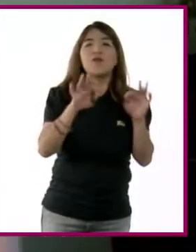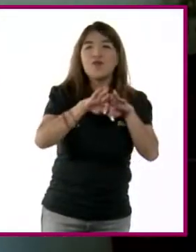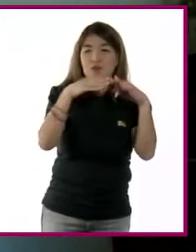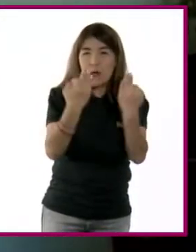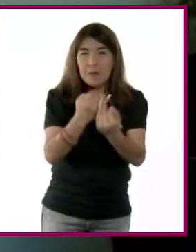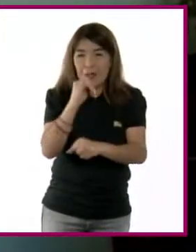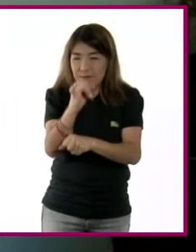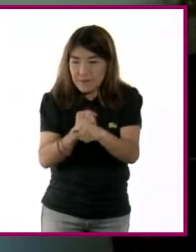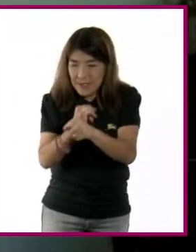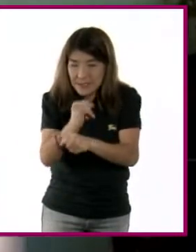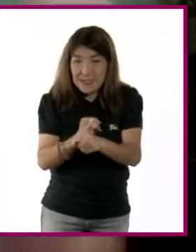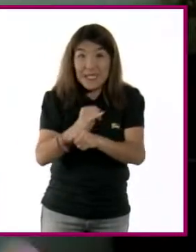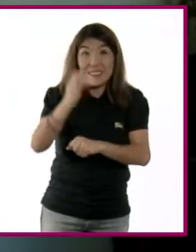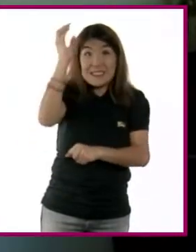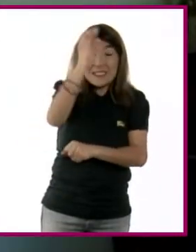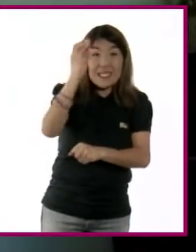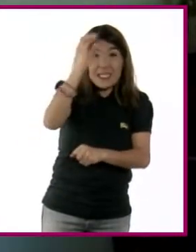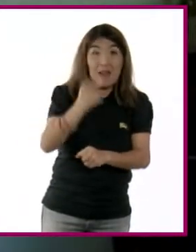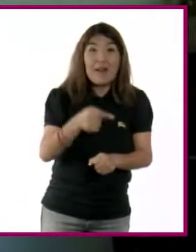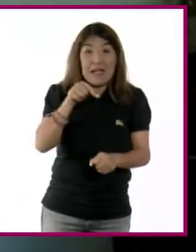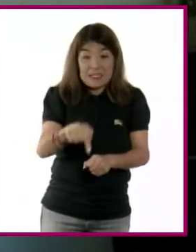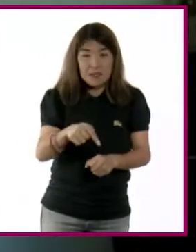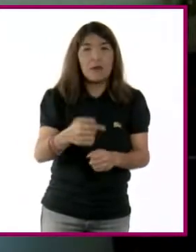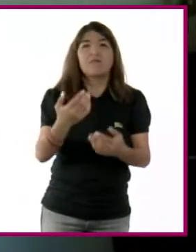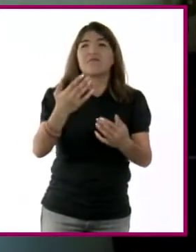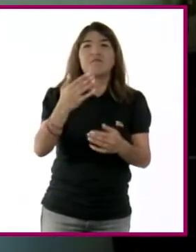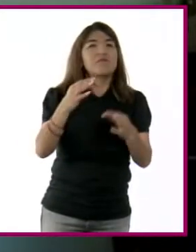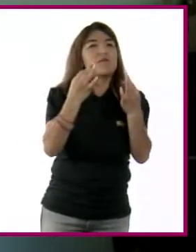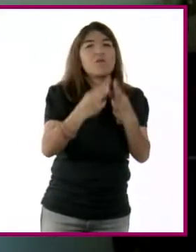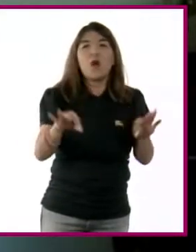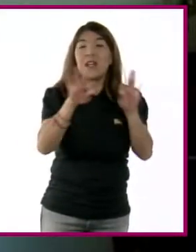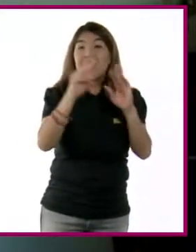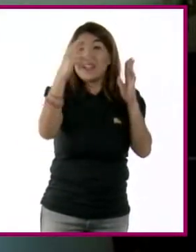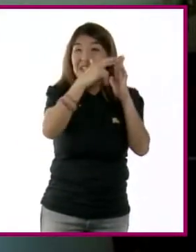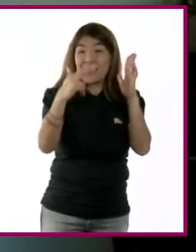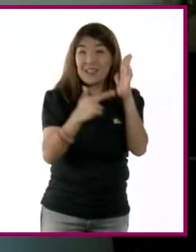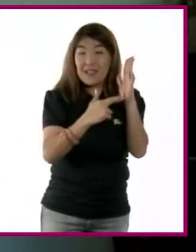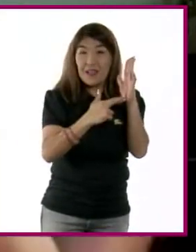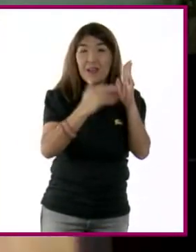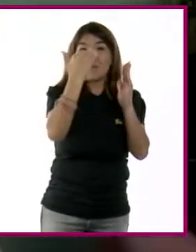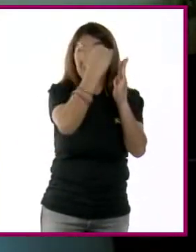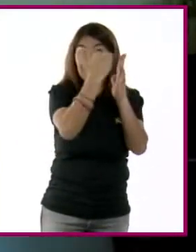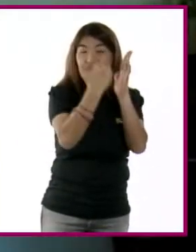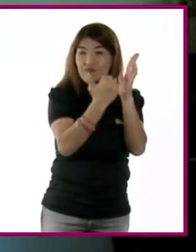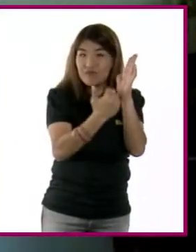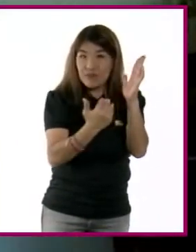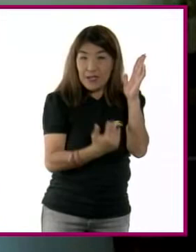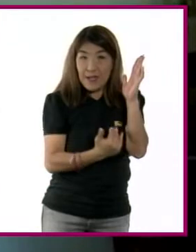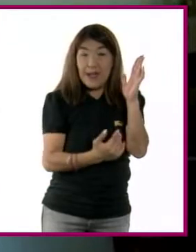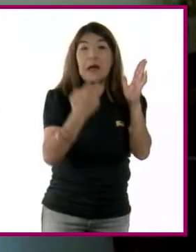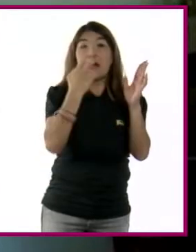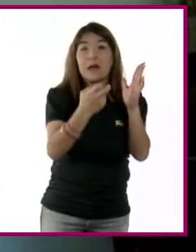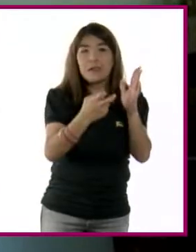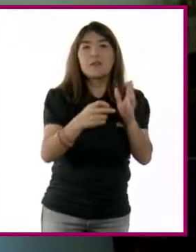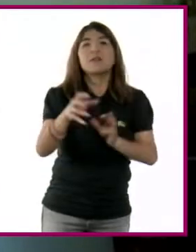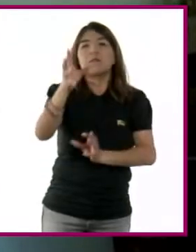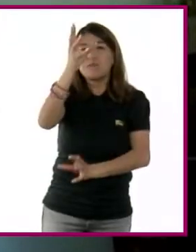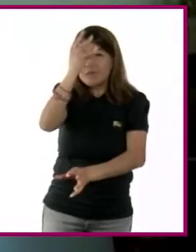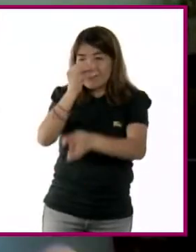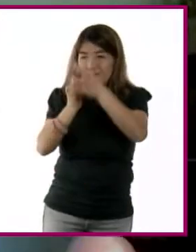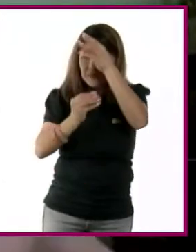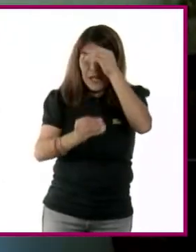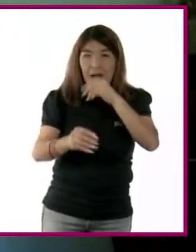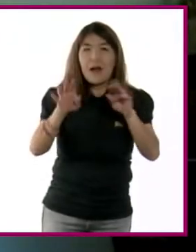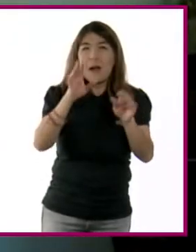científico, de la investigación científica que tiene ciertos principios, se genera conocimiento, ¿no?